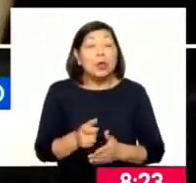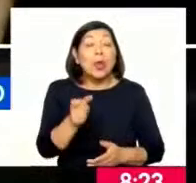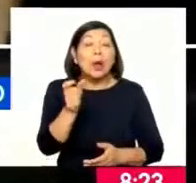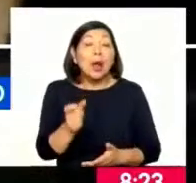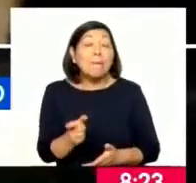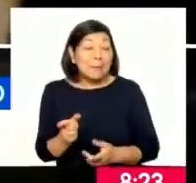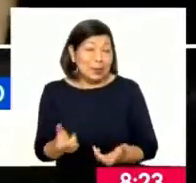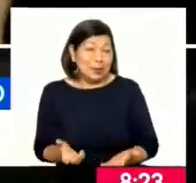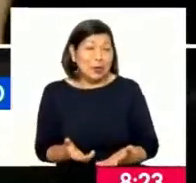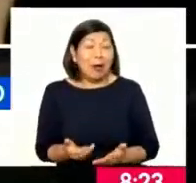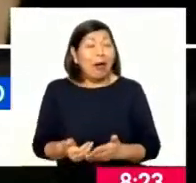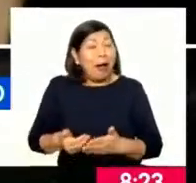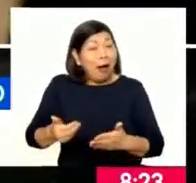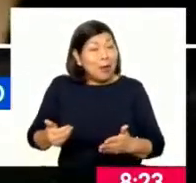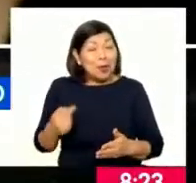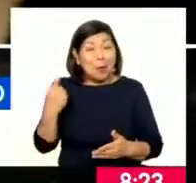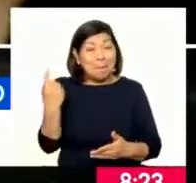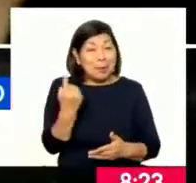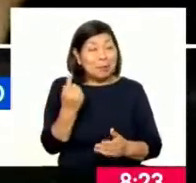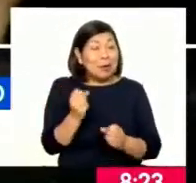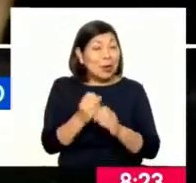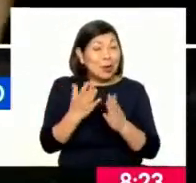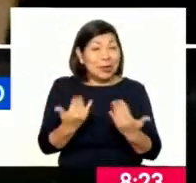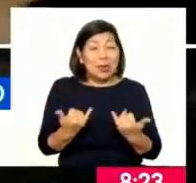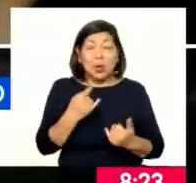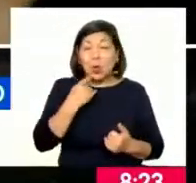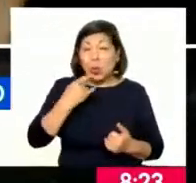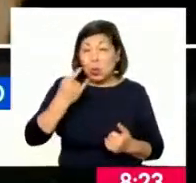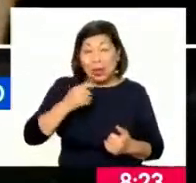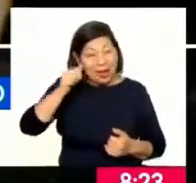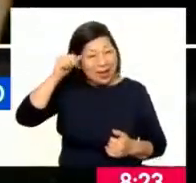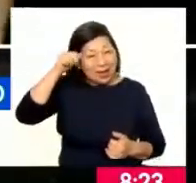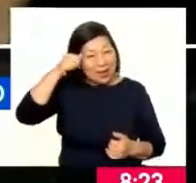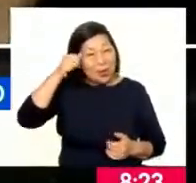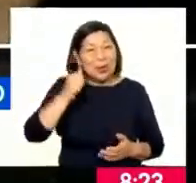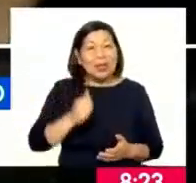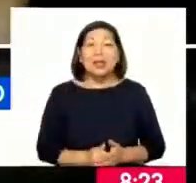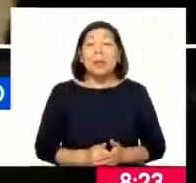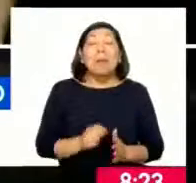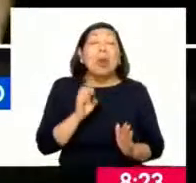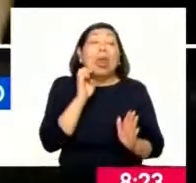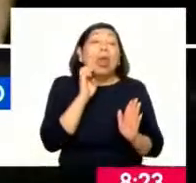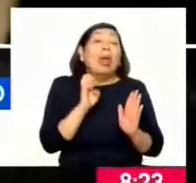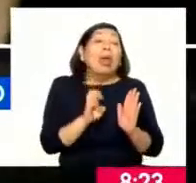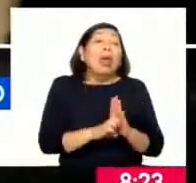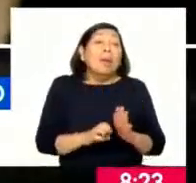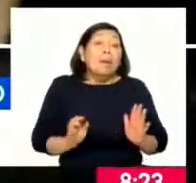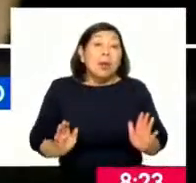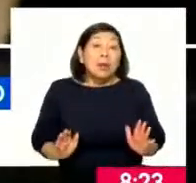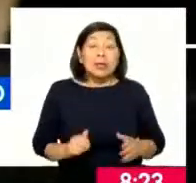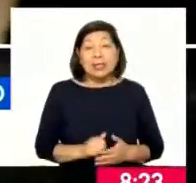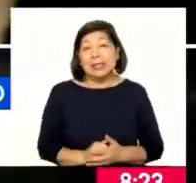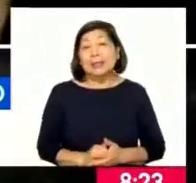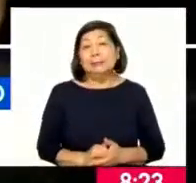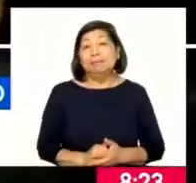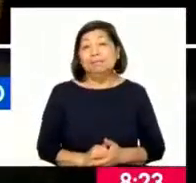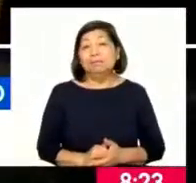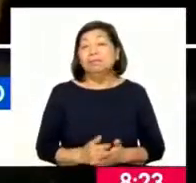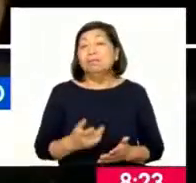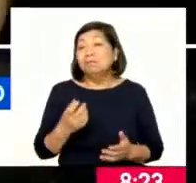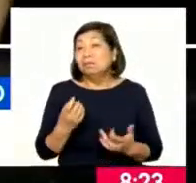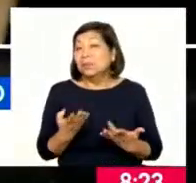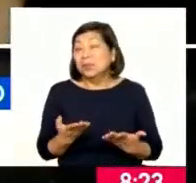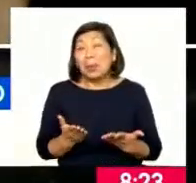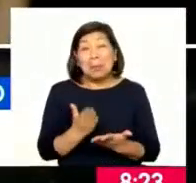humanitaria, que no se dio durante los primeros días de esta emergencia. Recordemos, por ejemplo, que tras la ocurrencia de